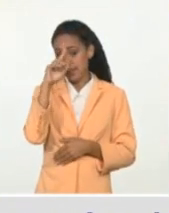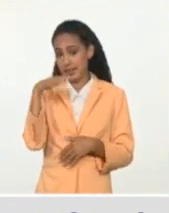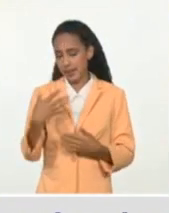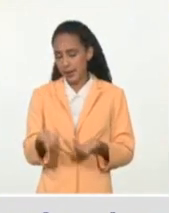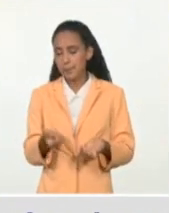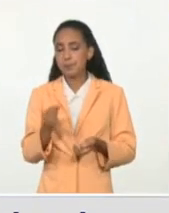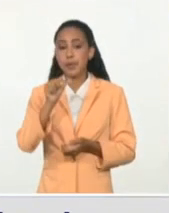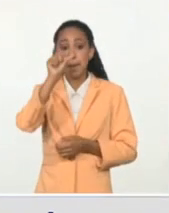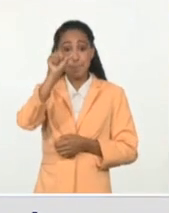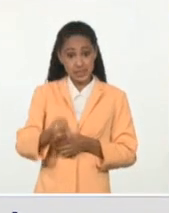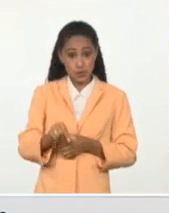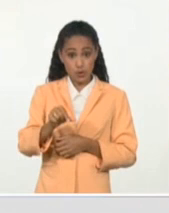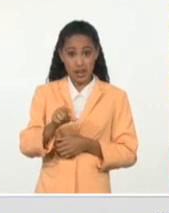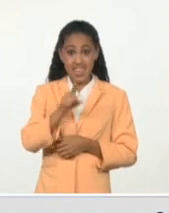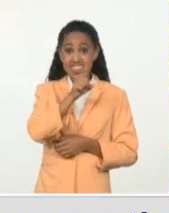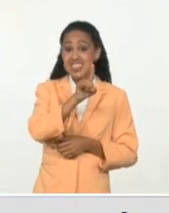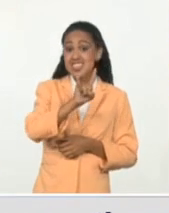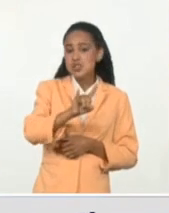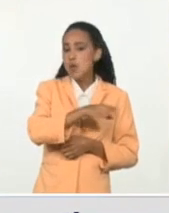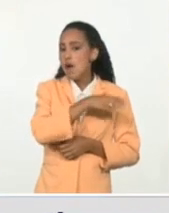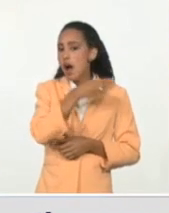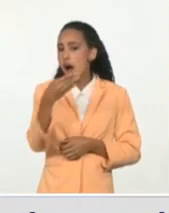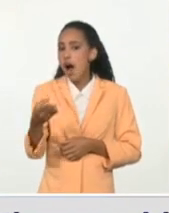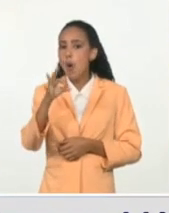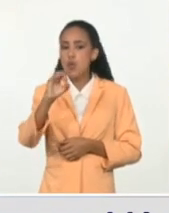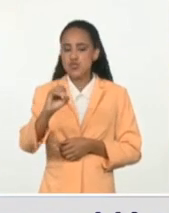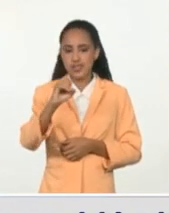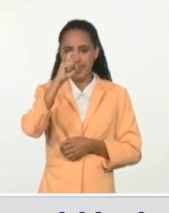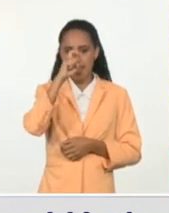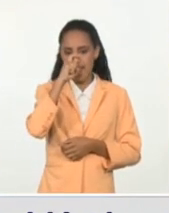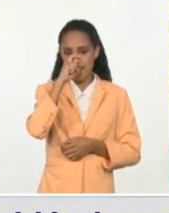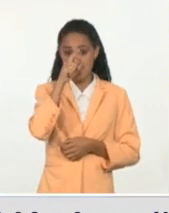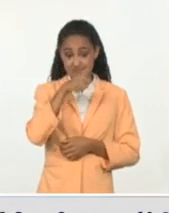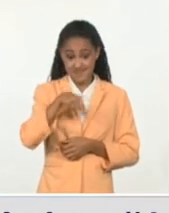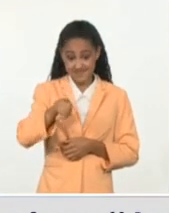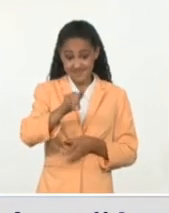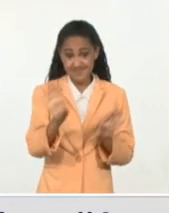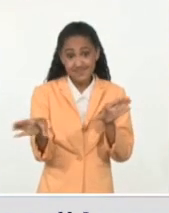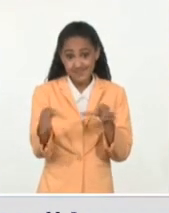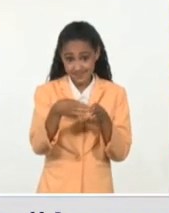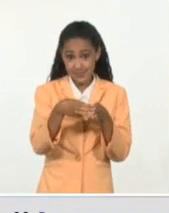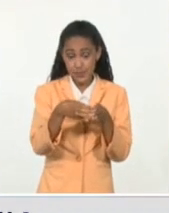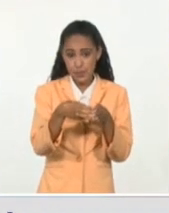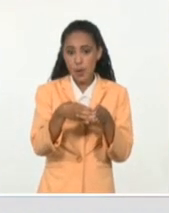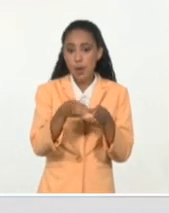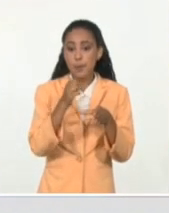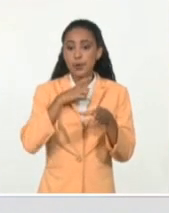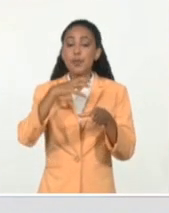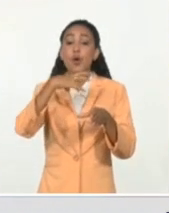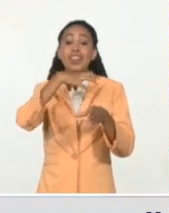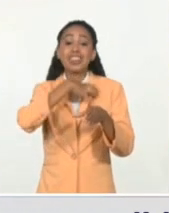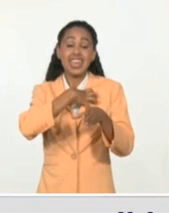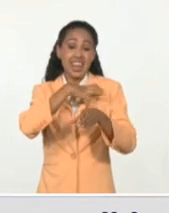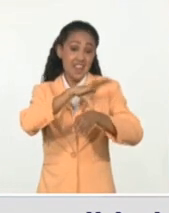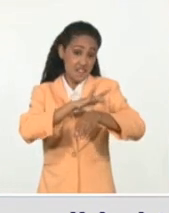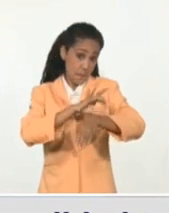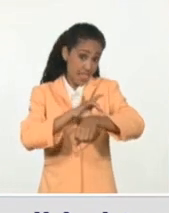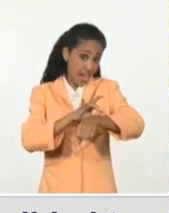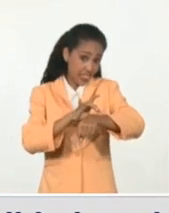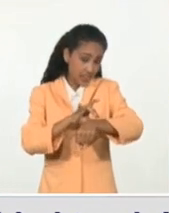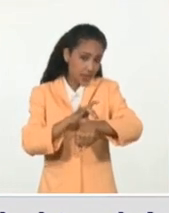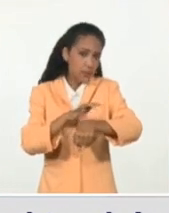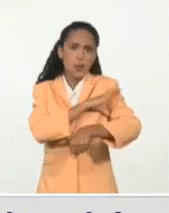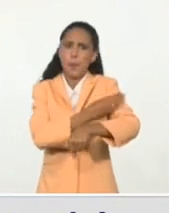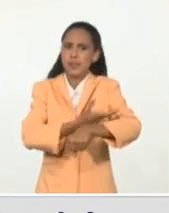entre 19 y 80 años de edad que, si tienen enfermedades crónicas, estén compensadas y que tengan más de 2 meses